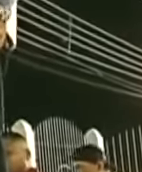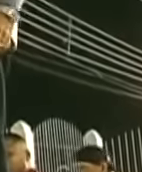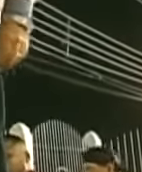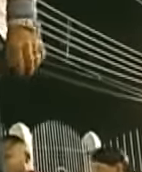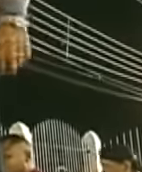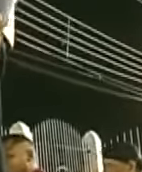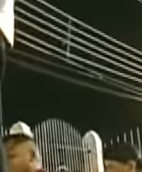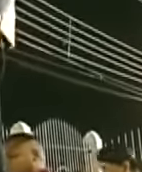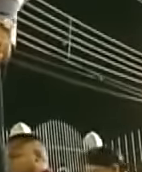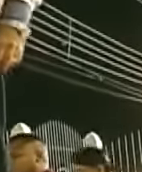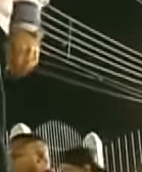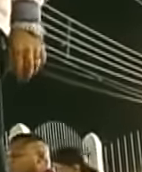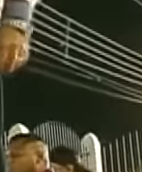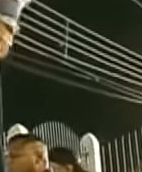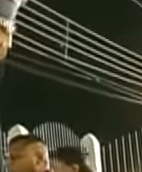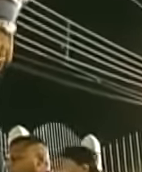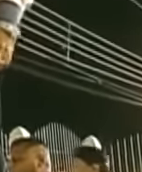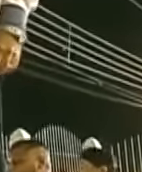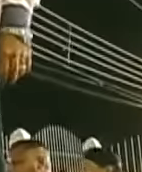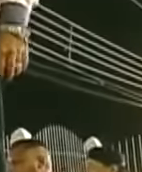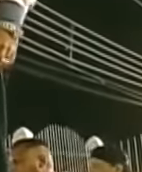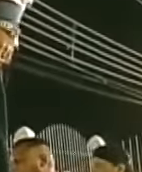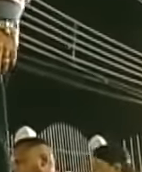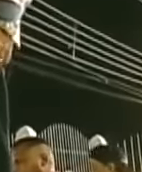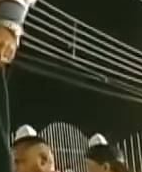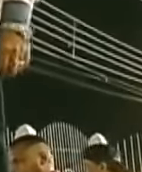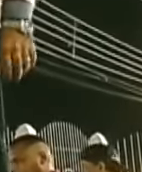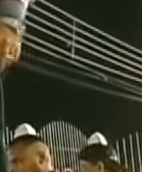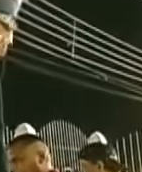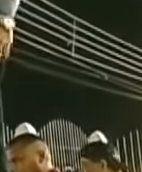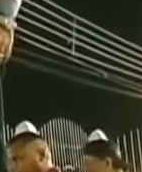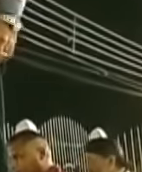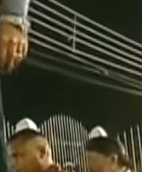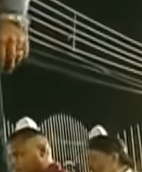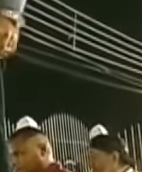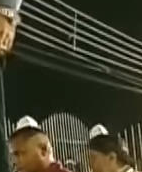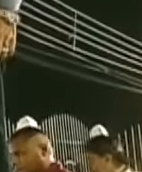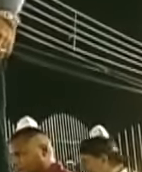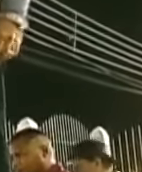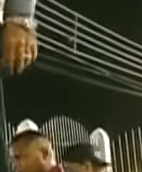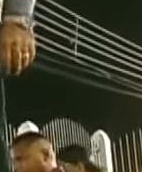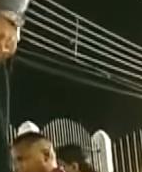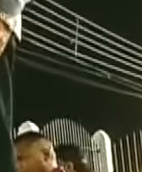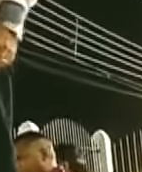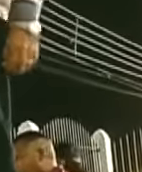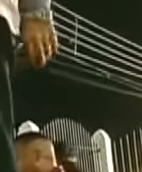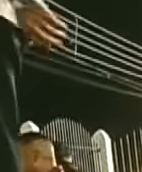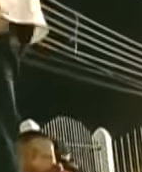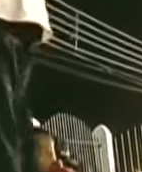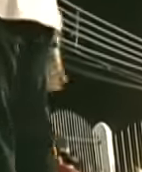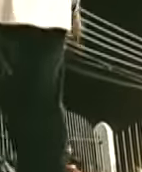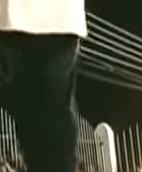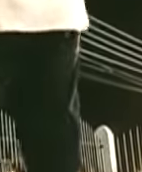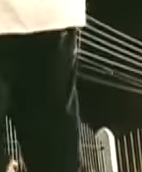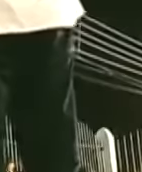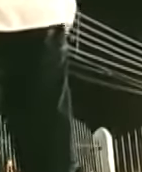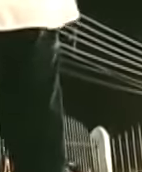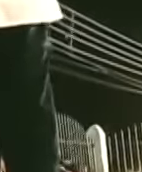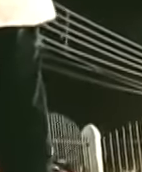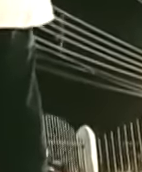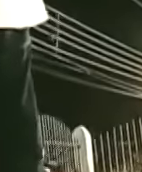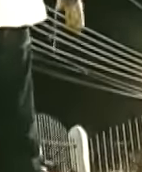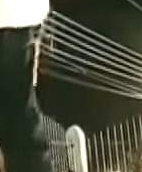también, inauguró hace pocos momentos 1,600 metros de la autopista Hugo Chávez Frías, en la misma